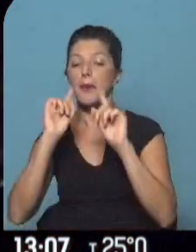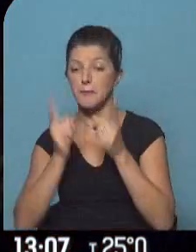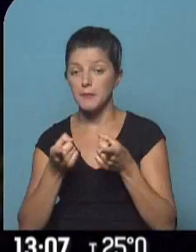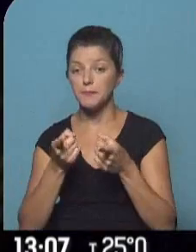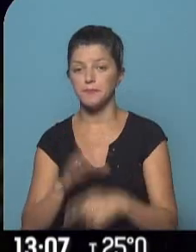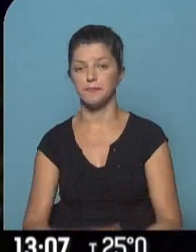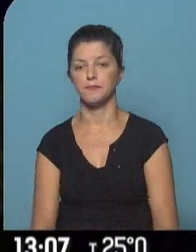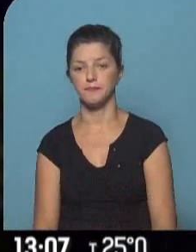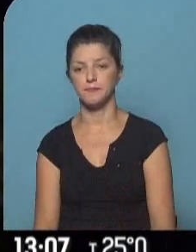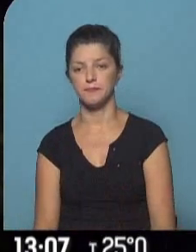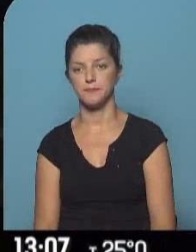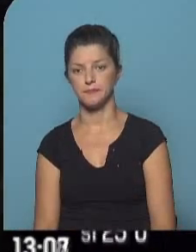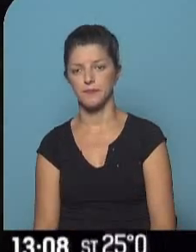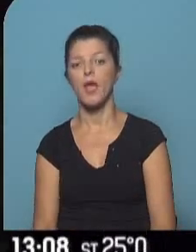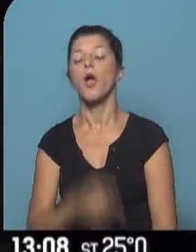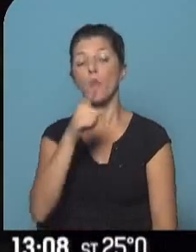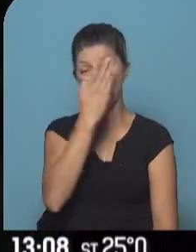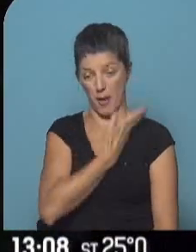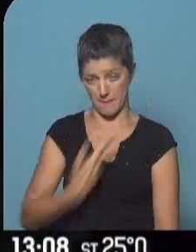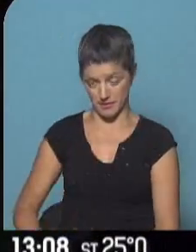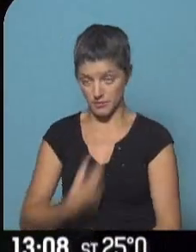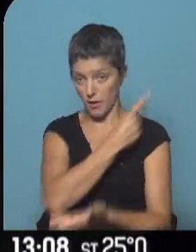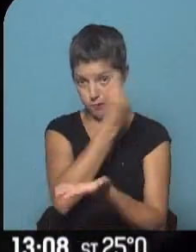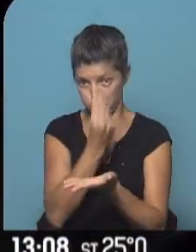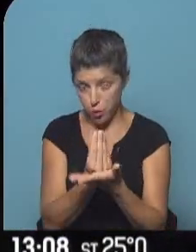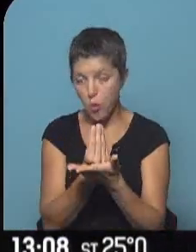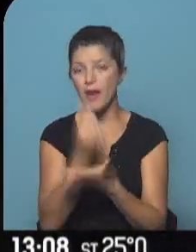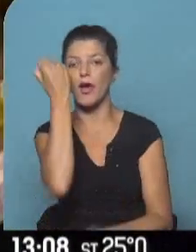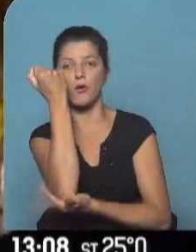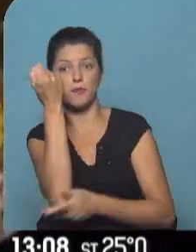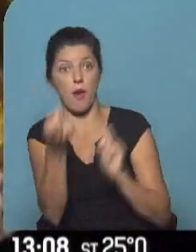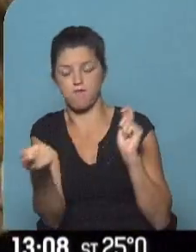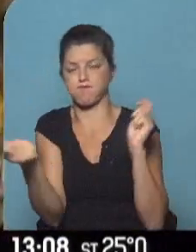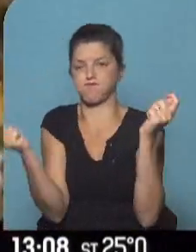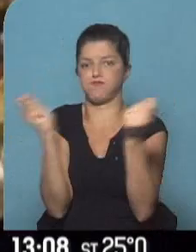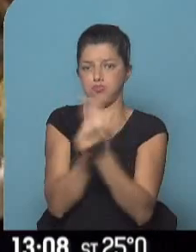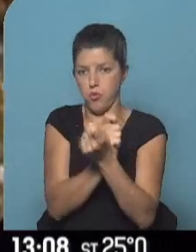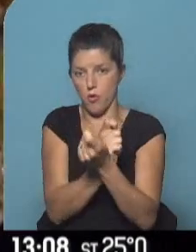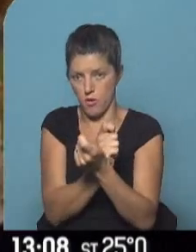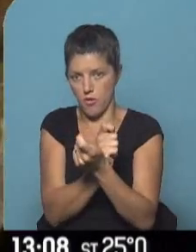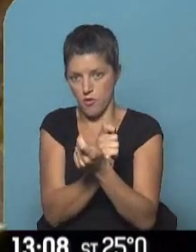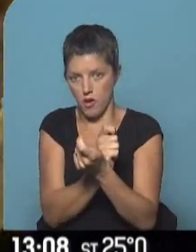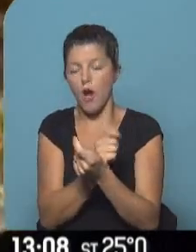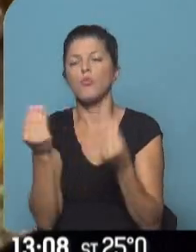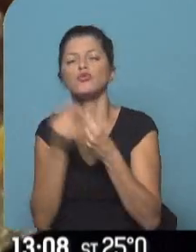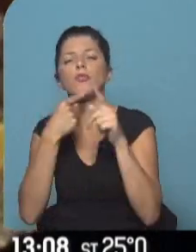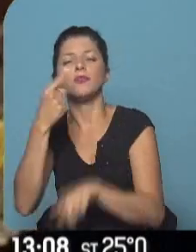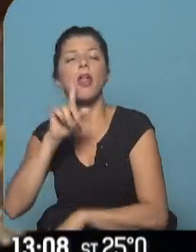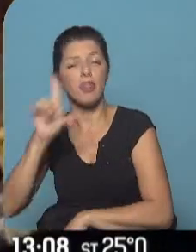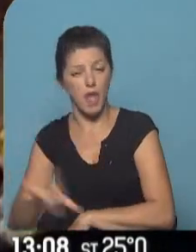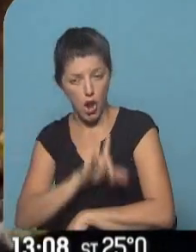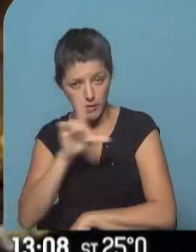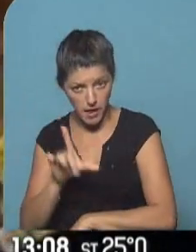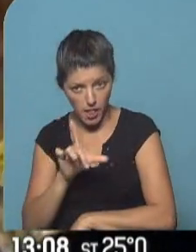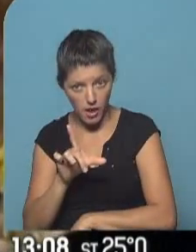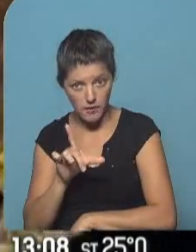por otro lado, cuando llegó Rouhani al gobierno, inició una reforma económica total. Hay gente que hasta la ha declarado casi una reforma neoliberal, por alguna manera.